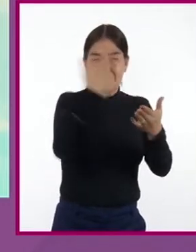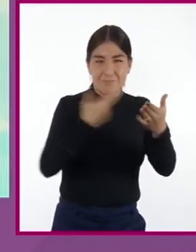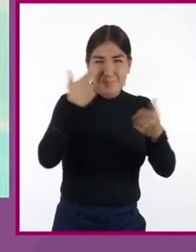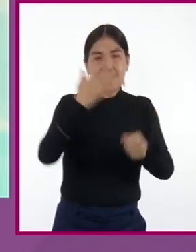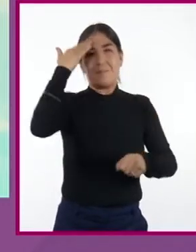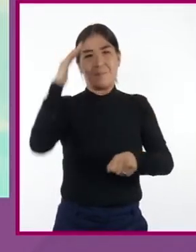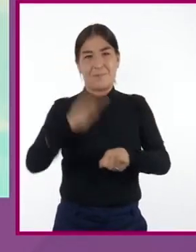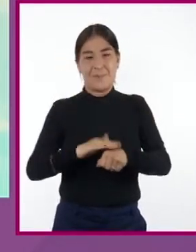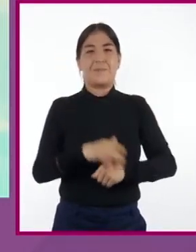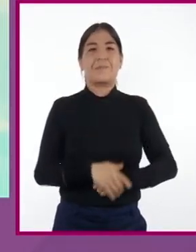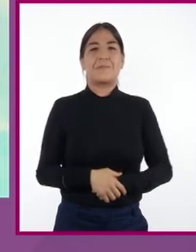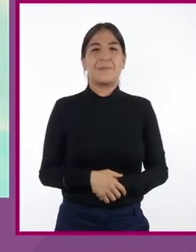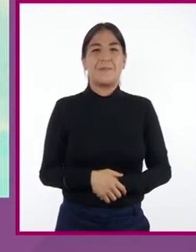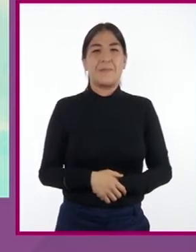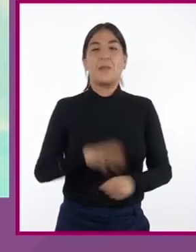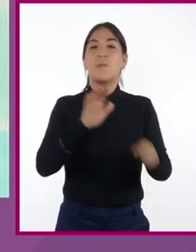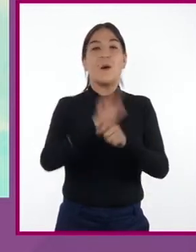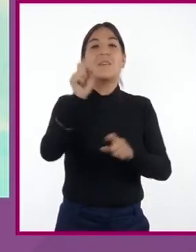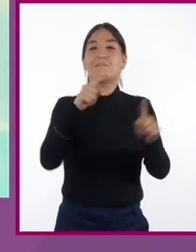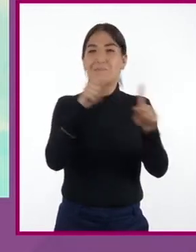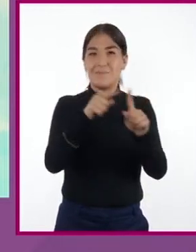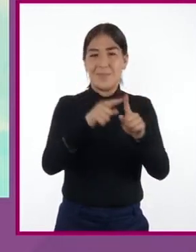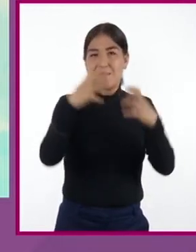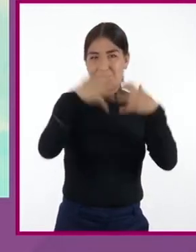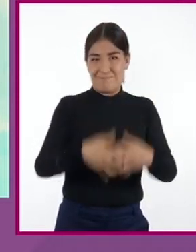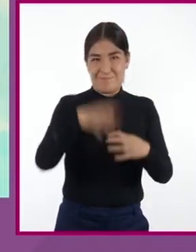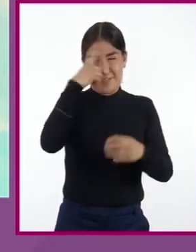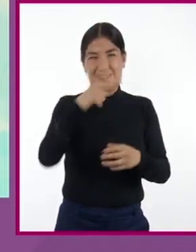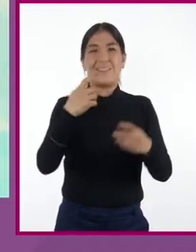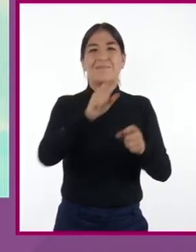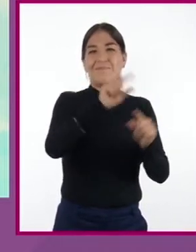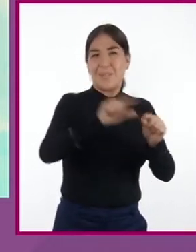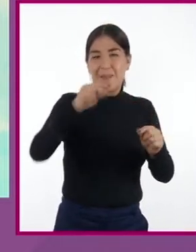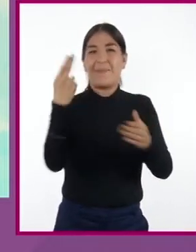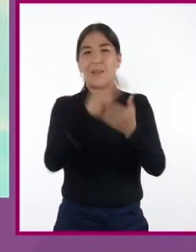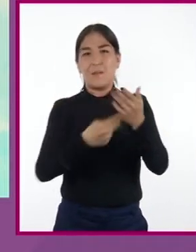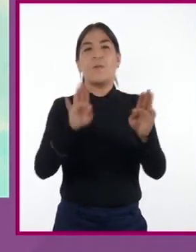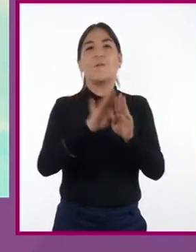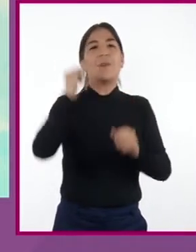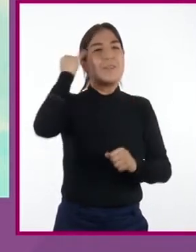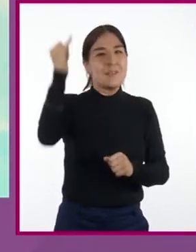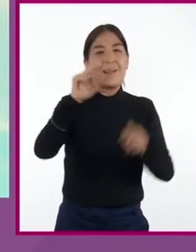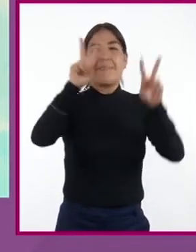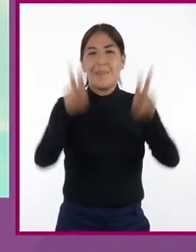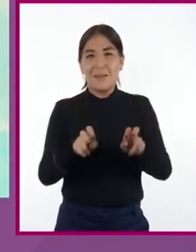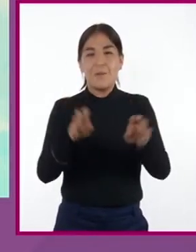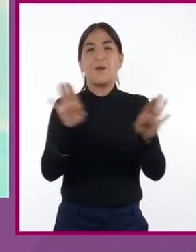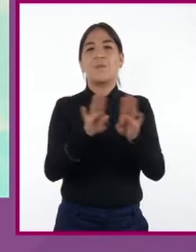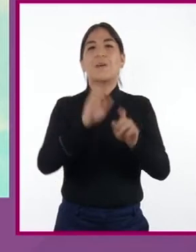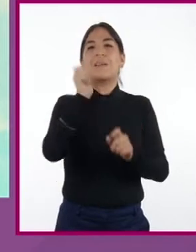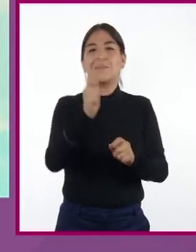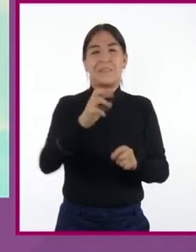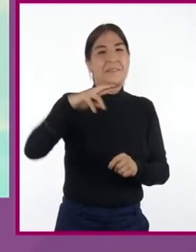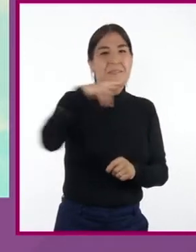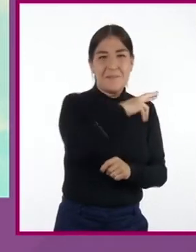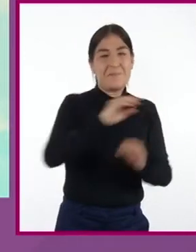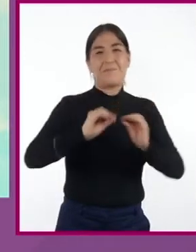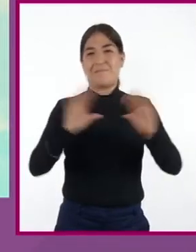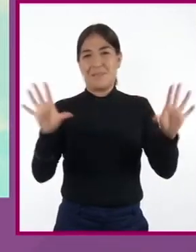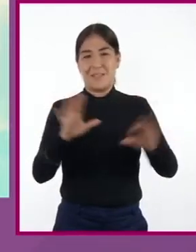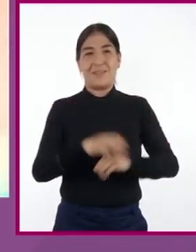la memorización. La principal función del apoyo gráfico es que brinda una idea del tema de manera instantánea y muy